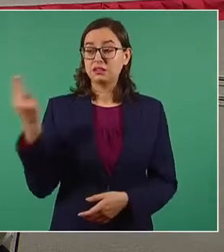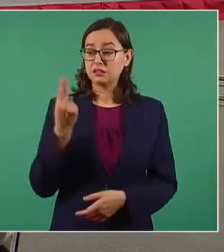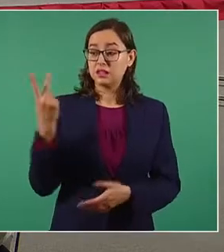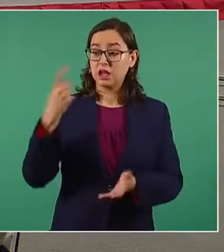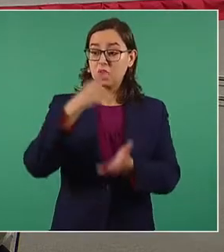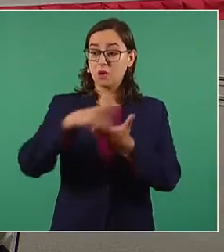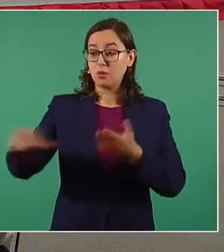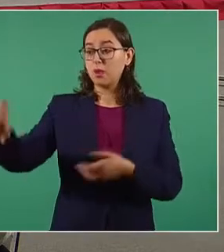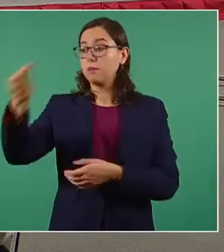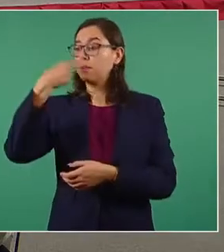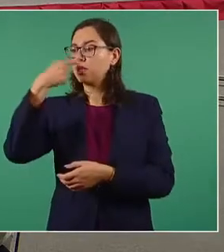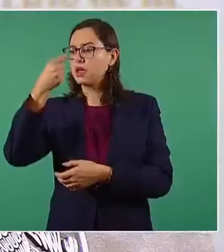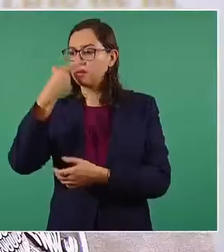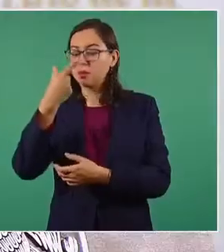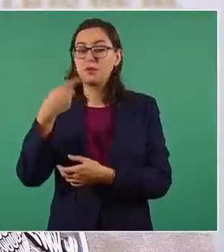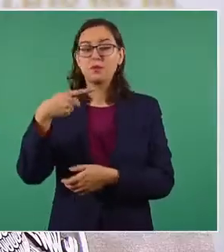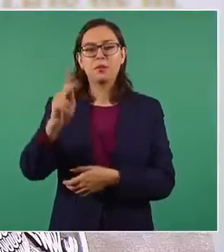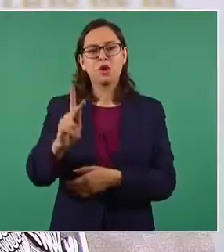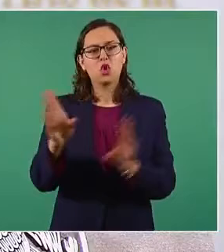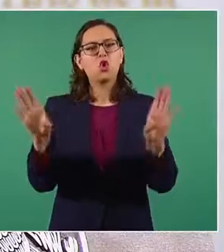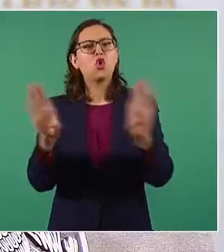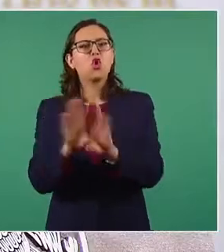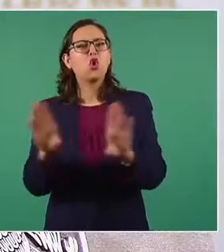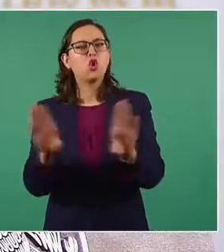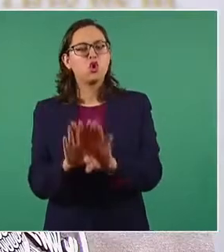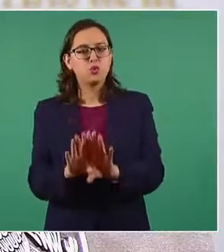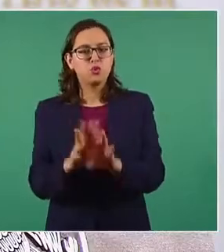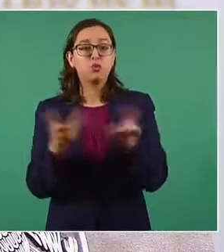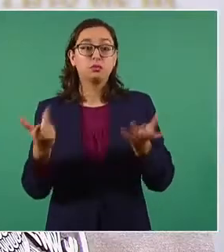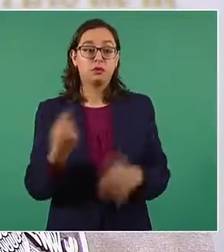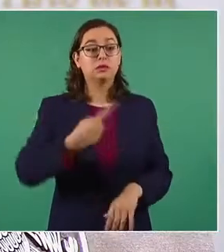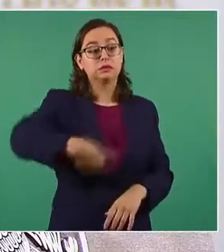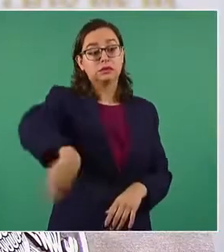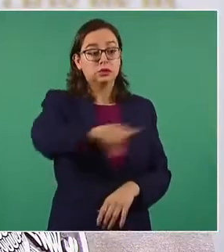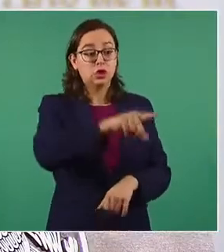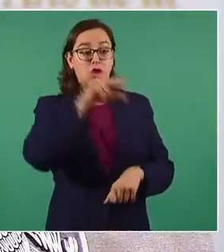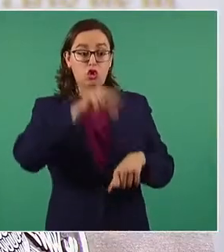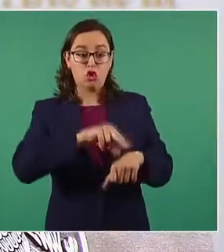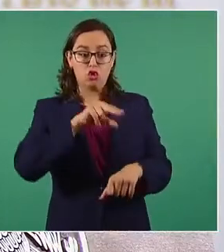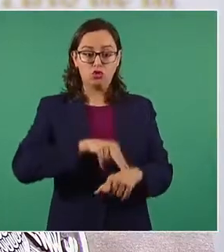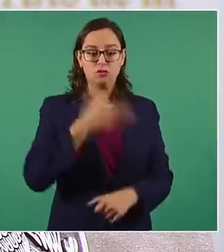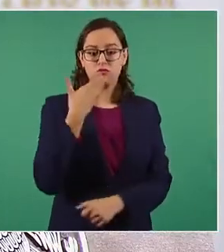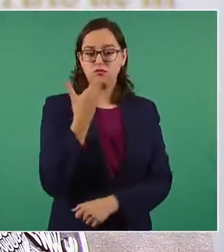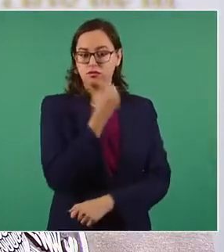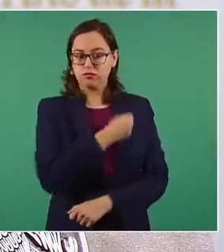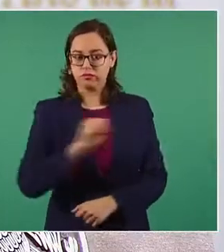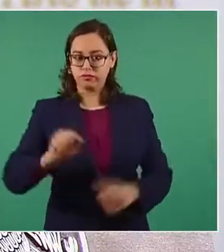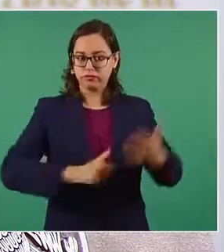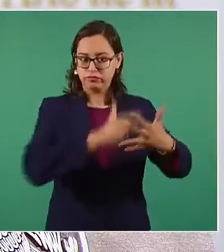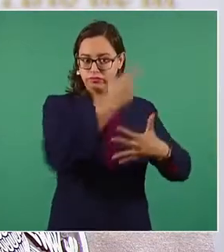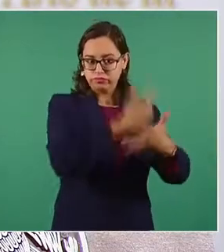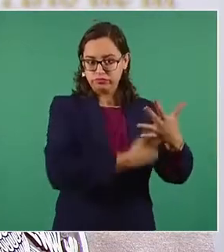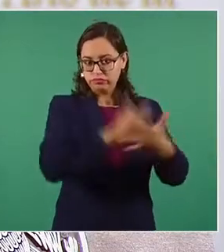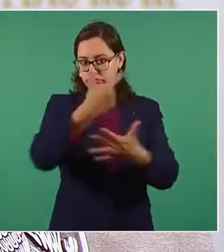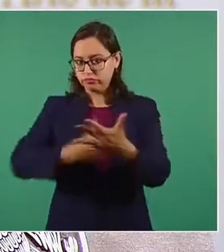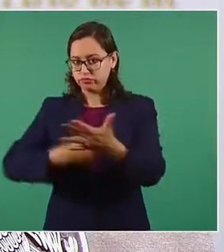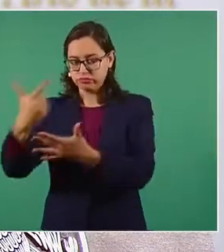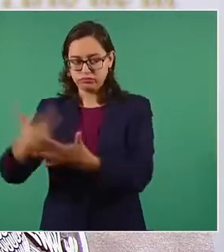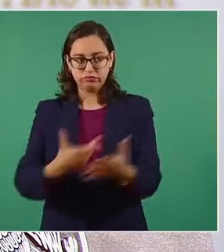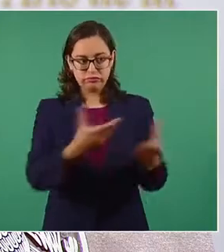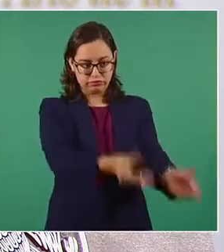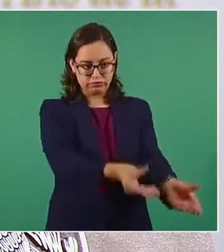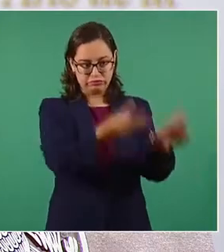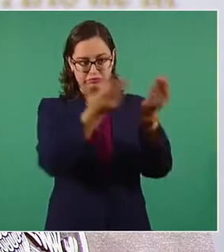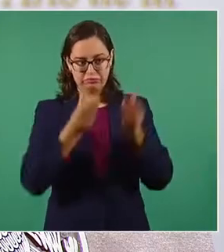los especialistas médicos y no lo que quieren los proveedores. En la última tabla, por favor,